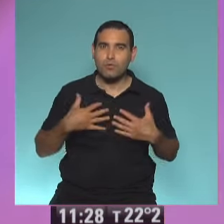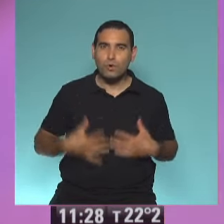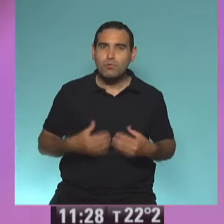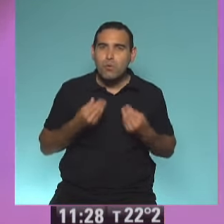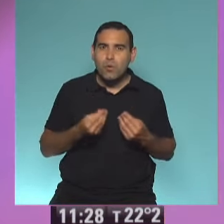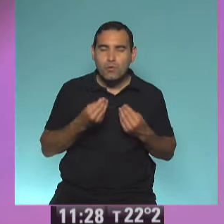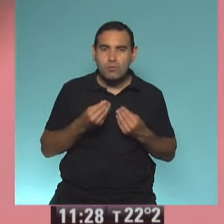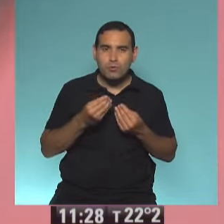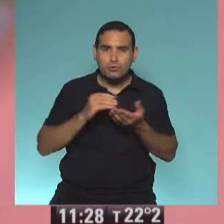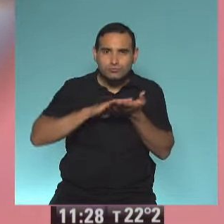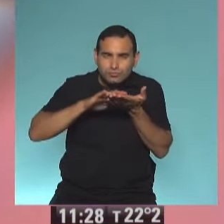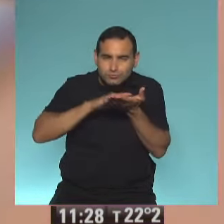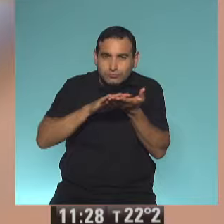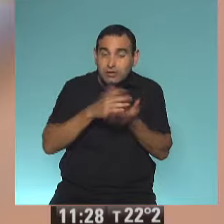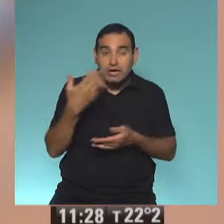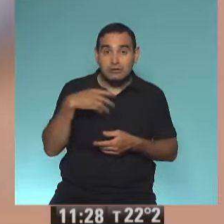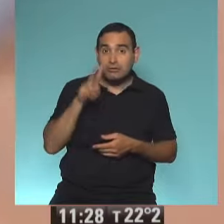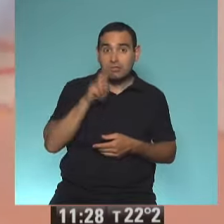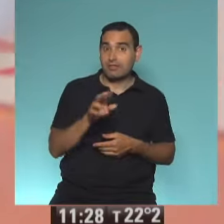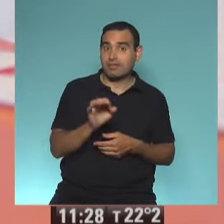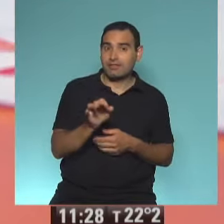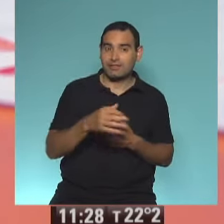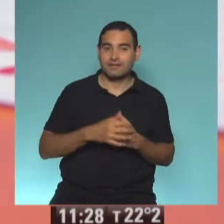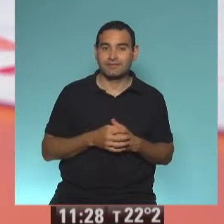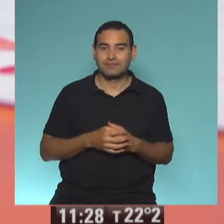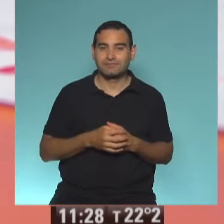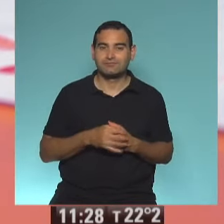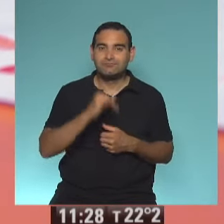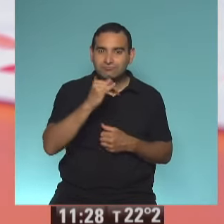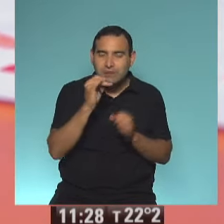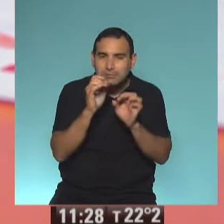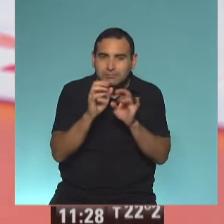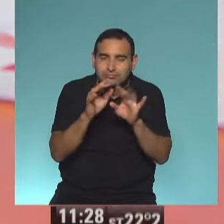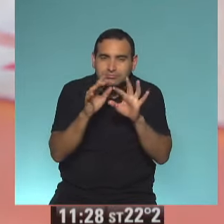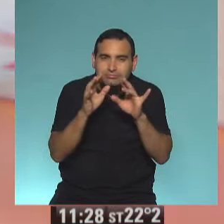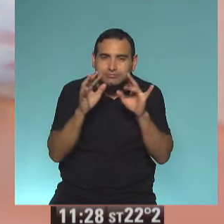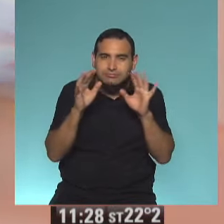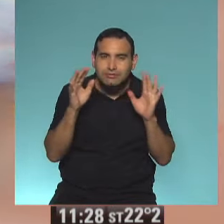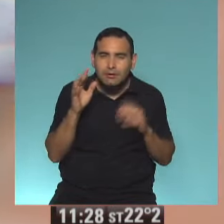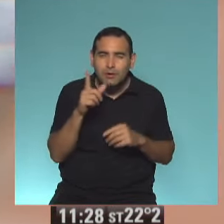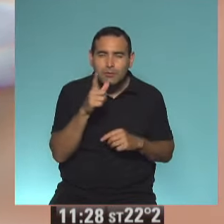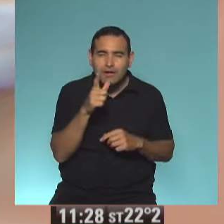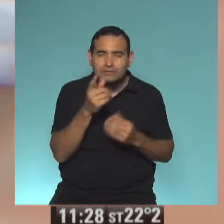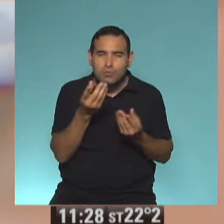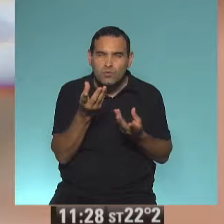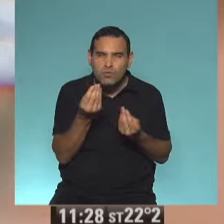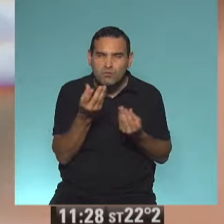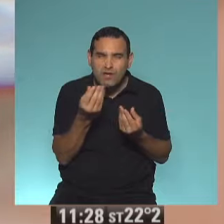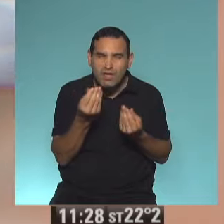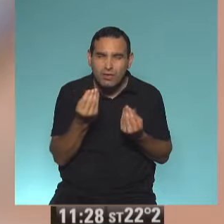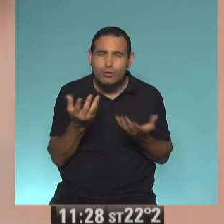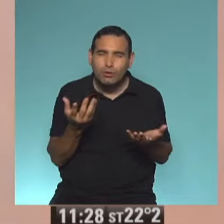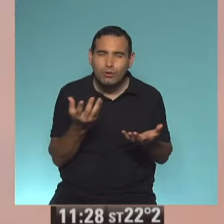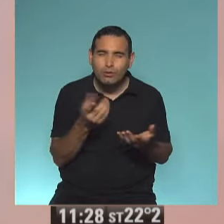cuerpo, que antes no la veíamos, yo no la había visto. Es brilloso. Mirá, pareciera como mueve, que estuviera húmedo todo el tiempo,